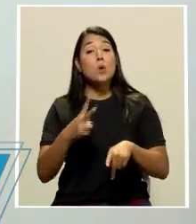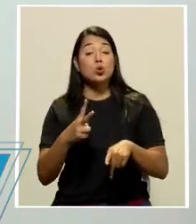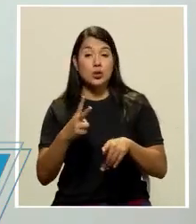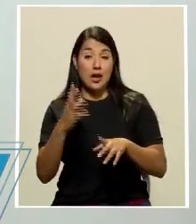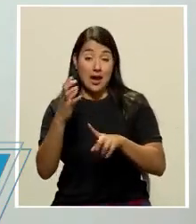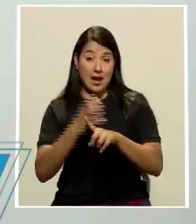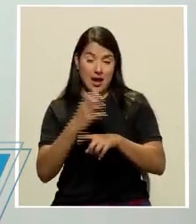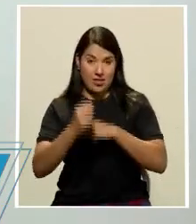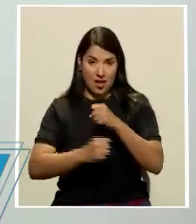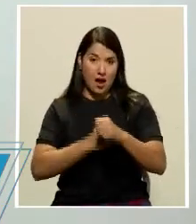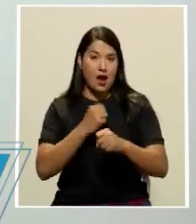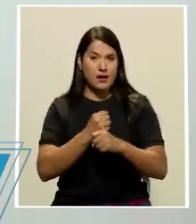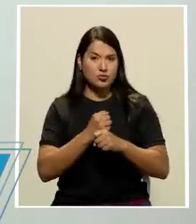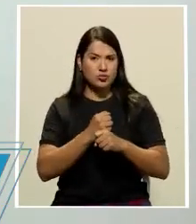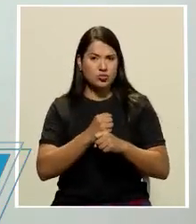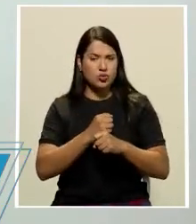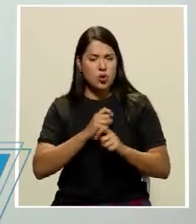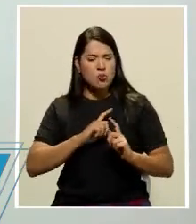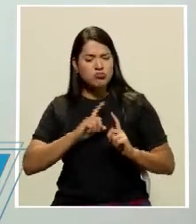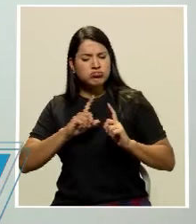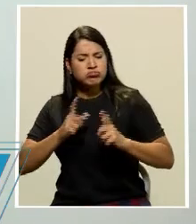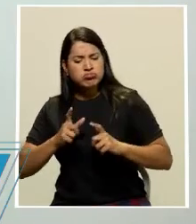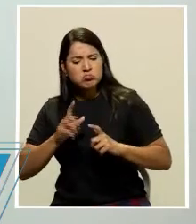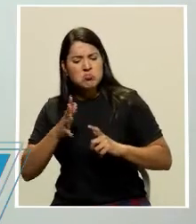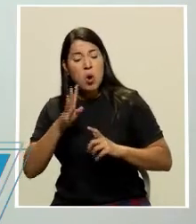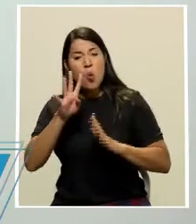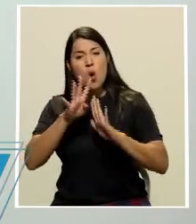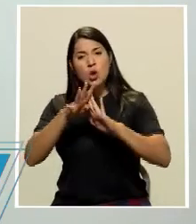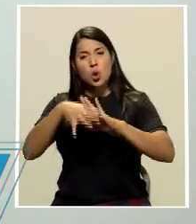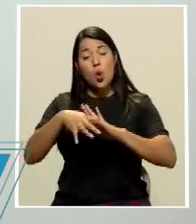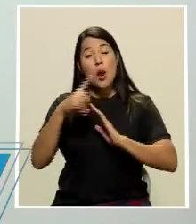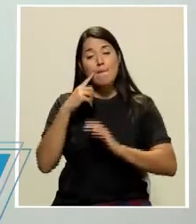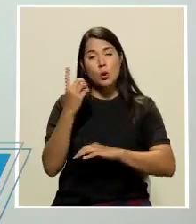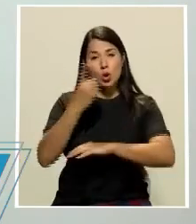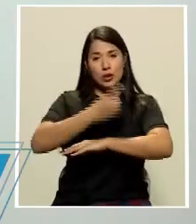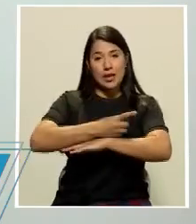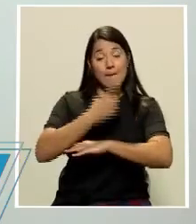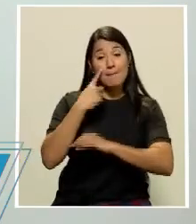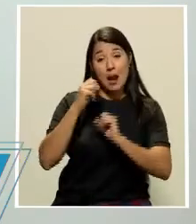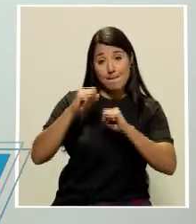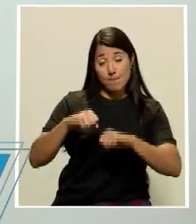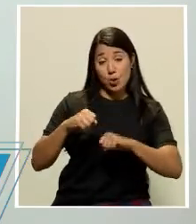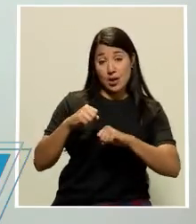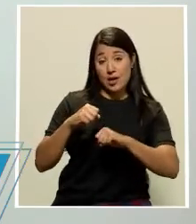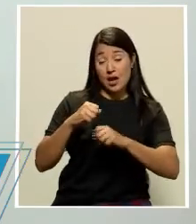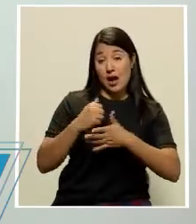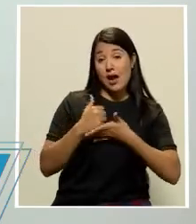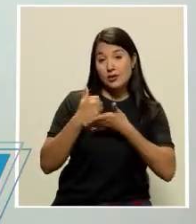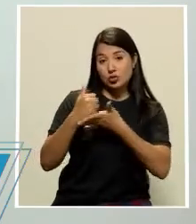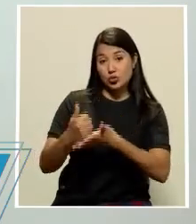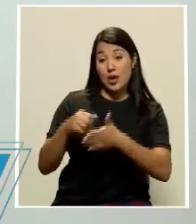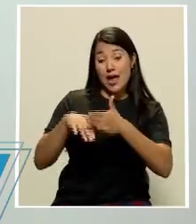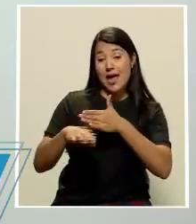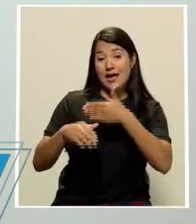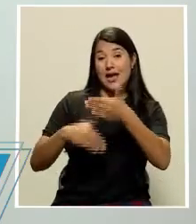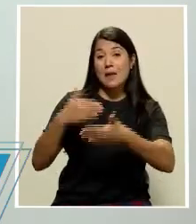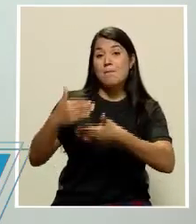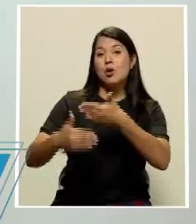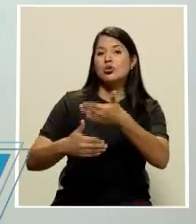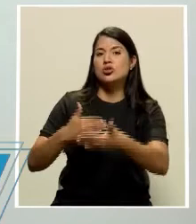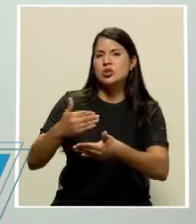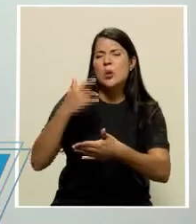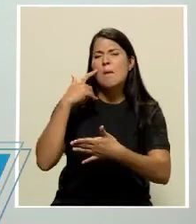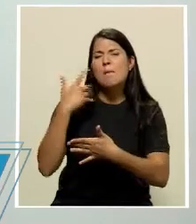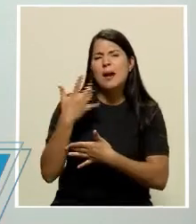que donan un promedio de 4 horas por día para ayudarnos en el proceso de